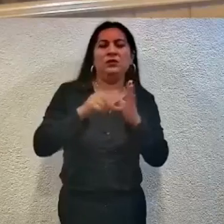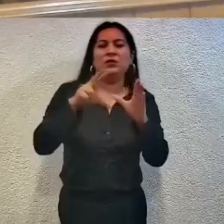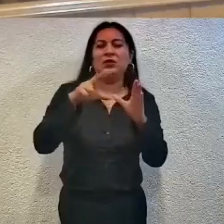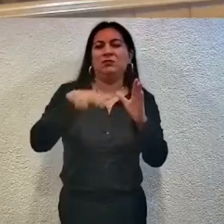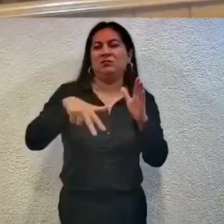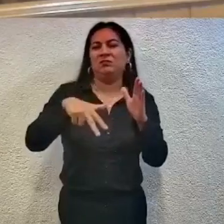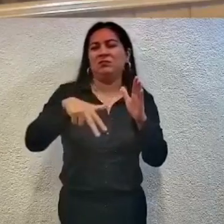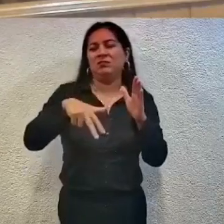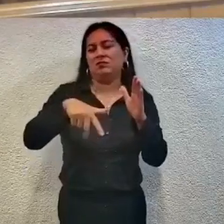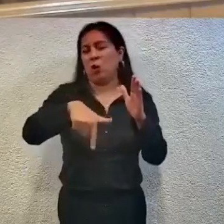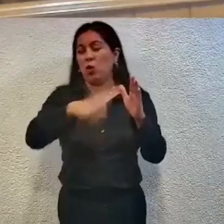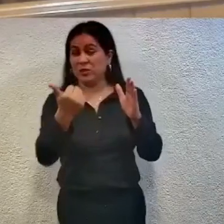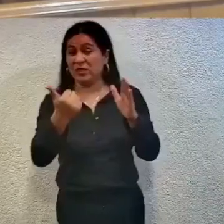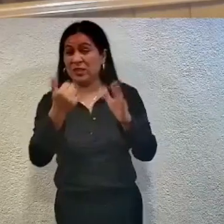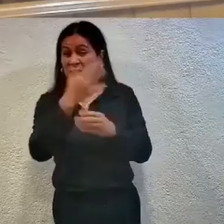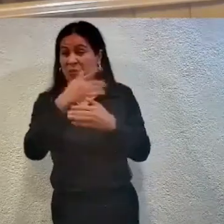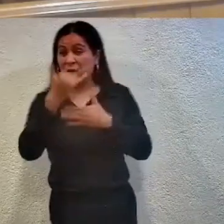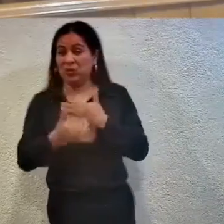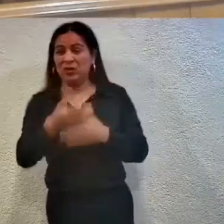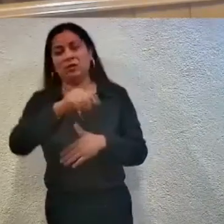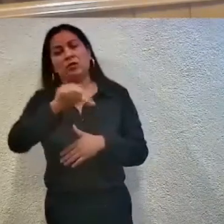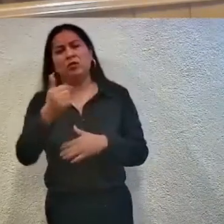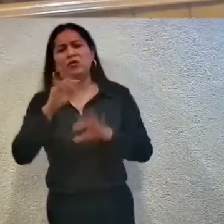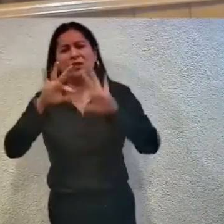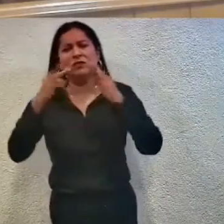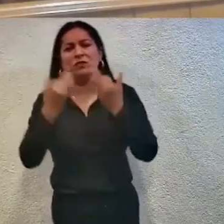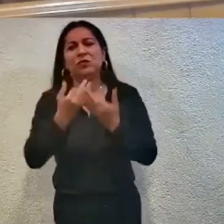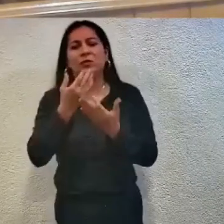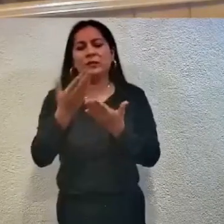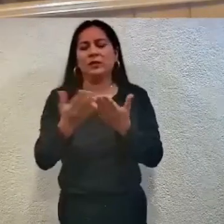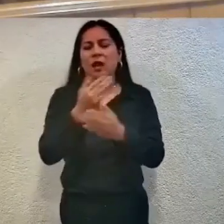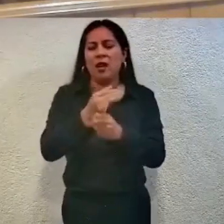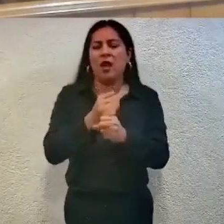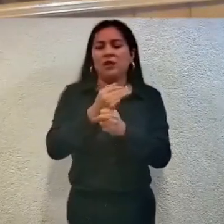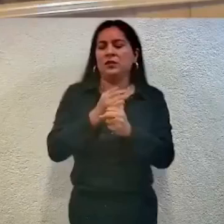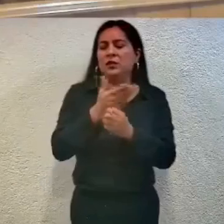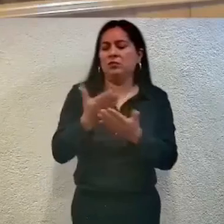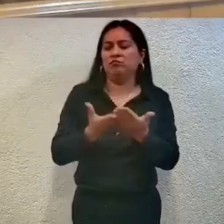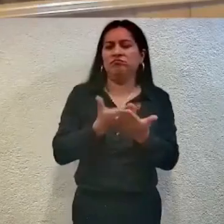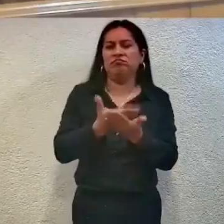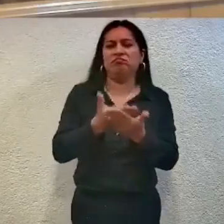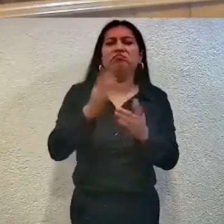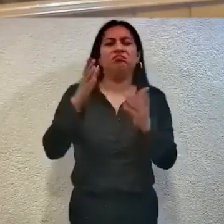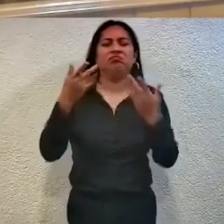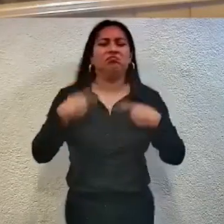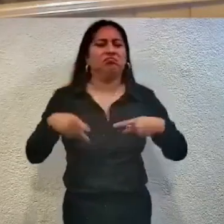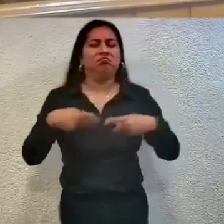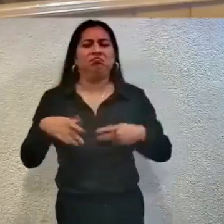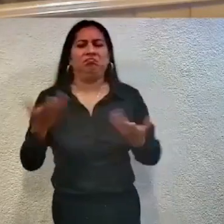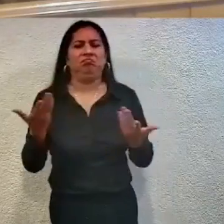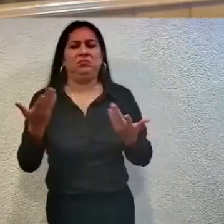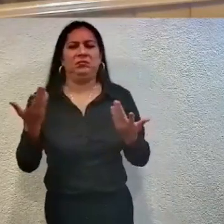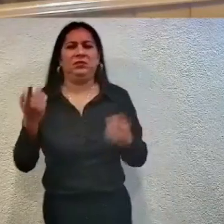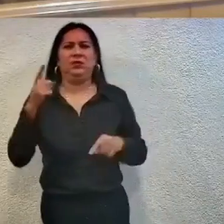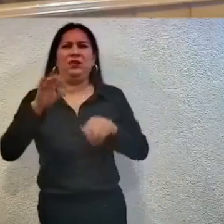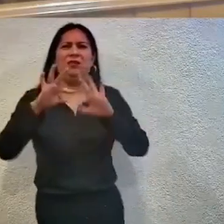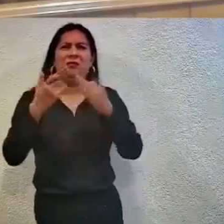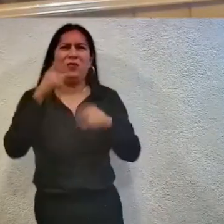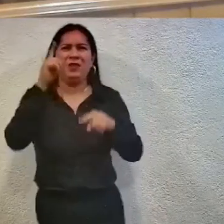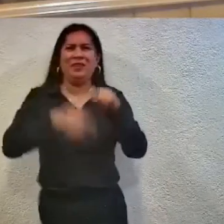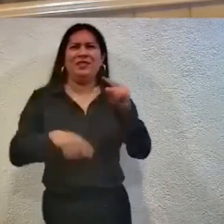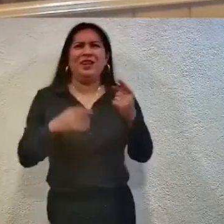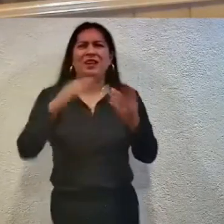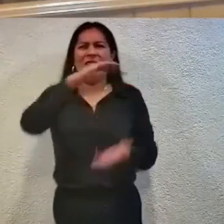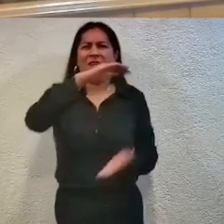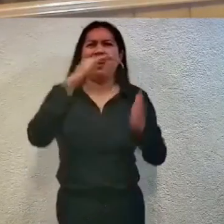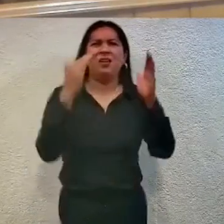en la fracción 11ª en el proyecto, se analizaron las demás irregularidades planteadas por la parte actora sin precisar causa